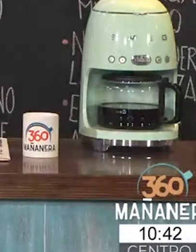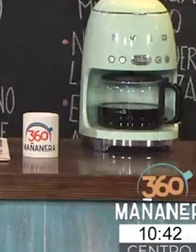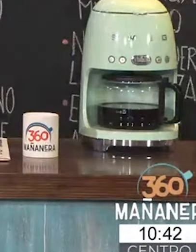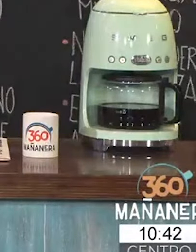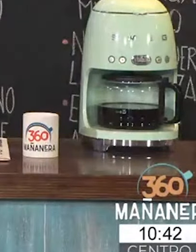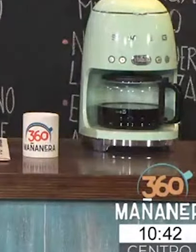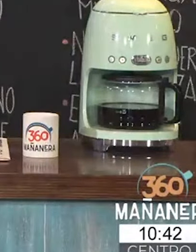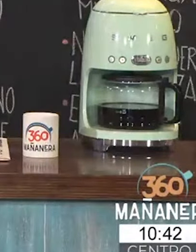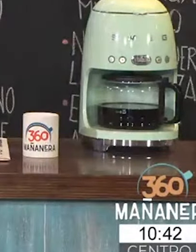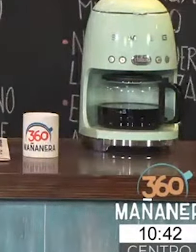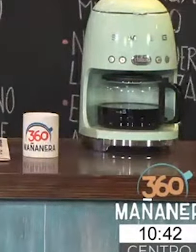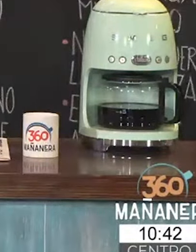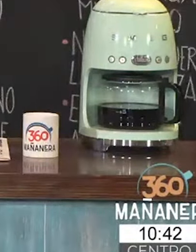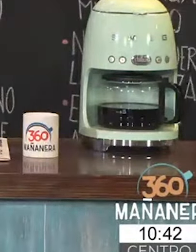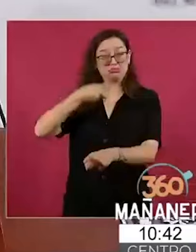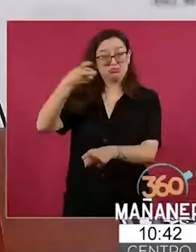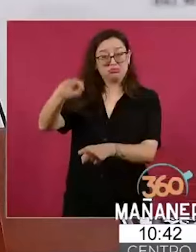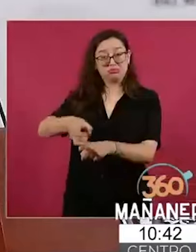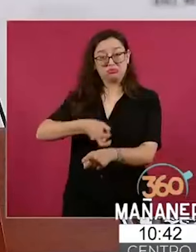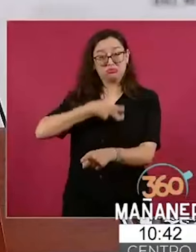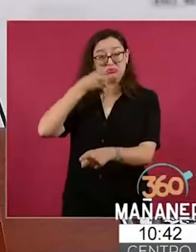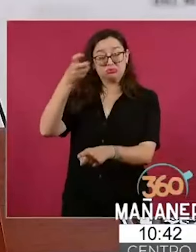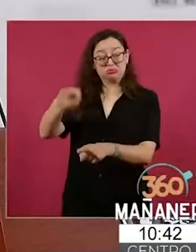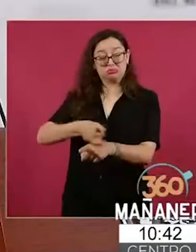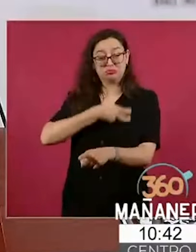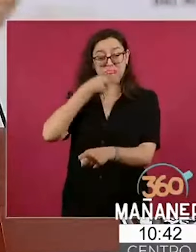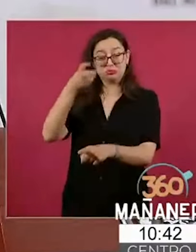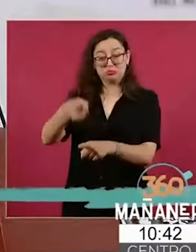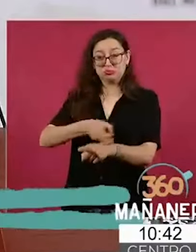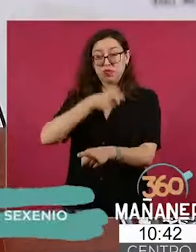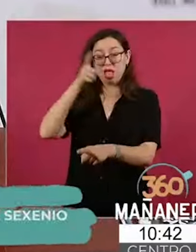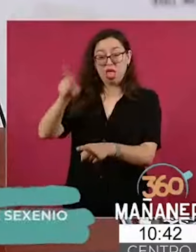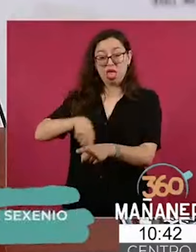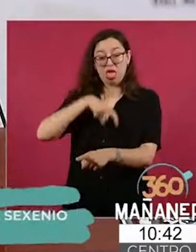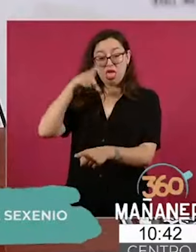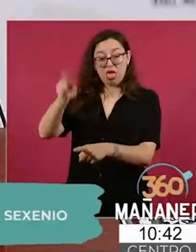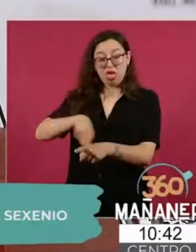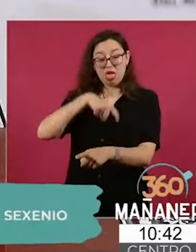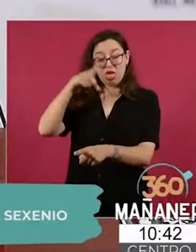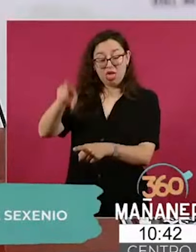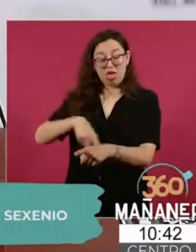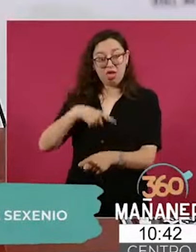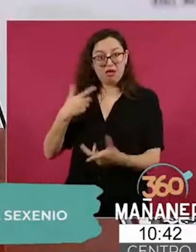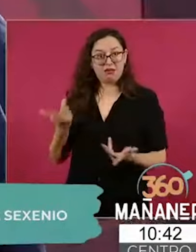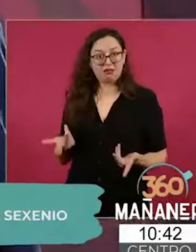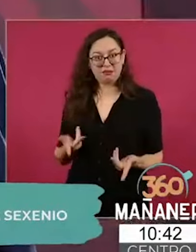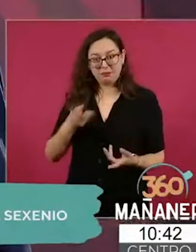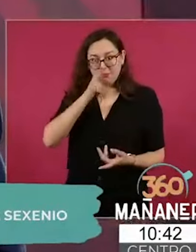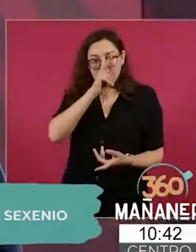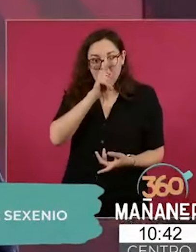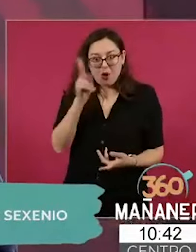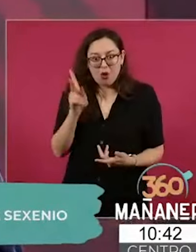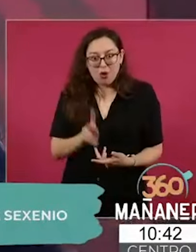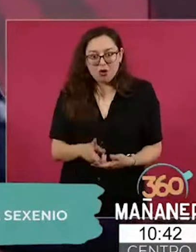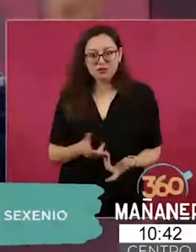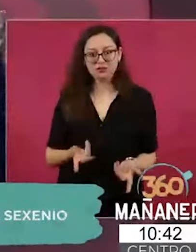hasta 80% les dio todo el presidente Peña